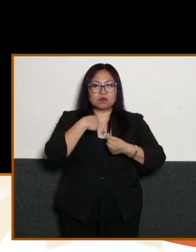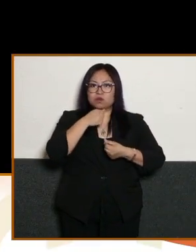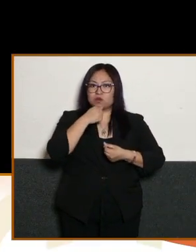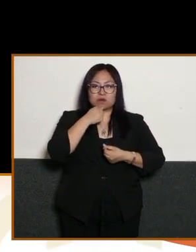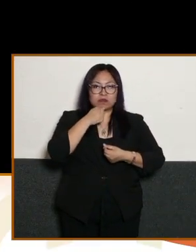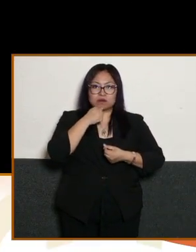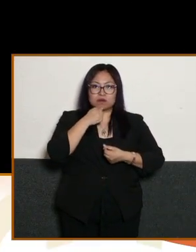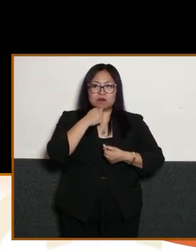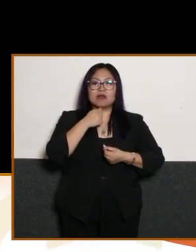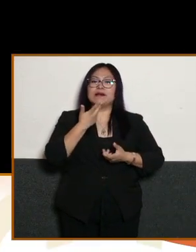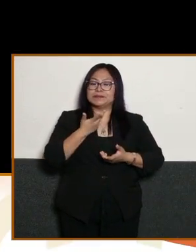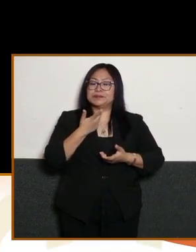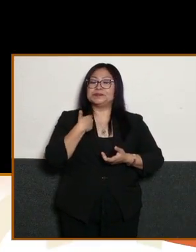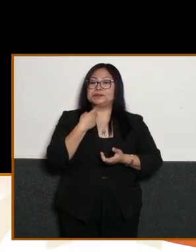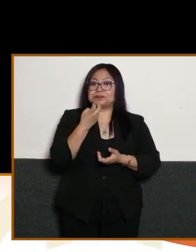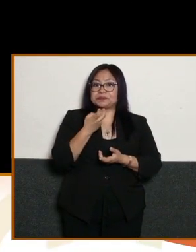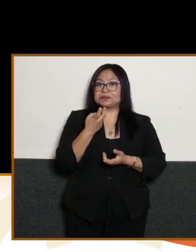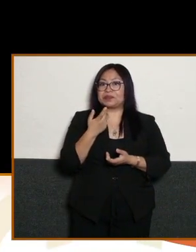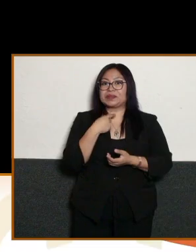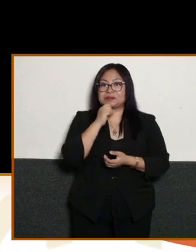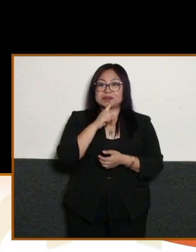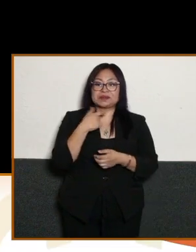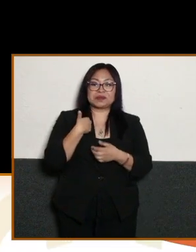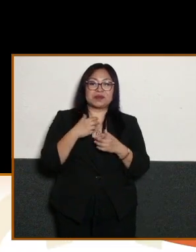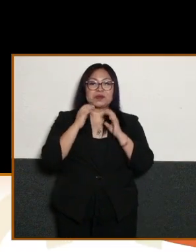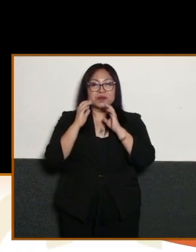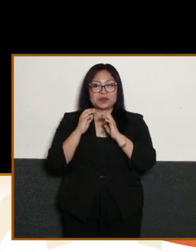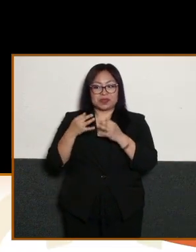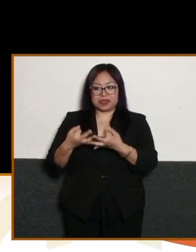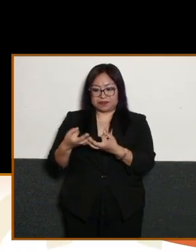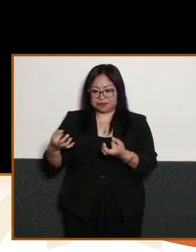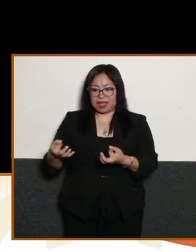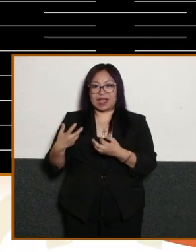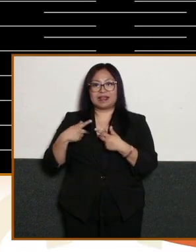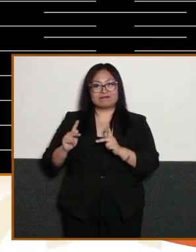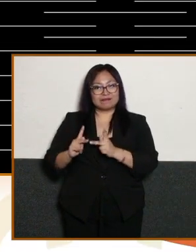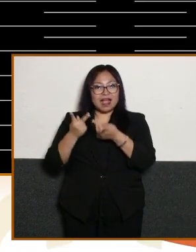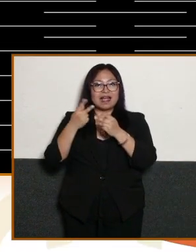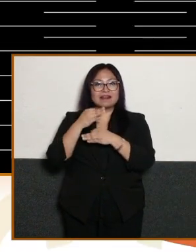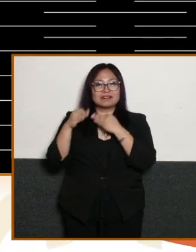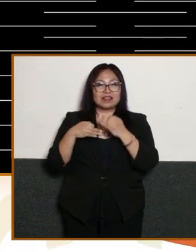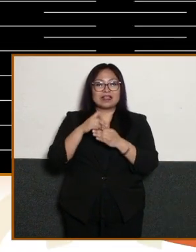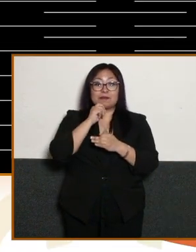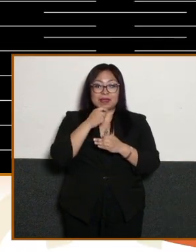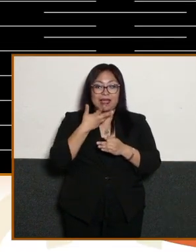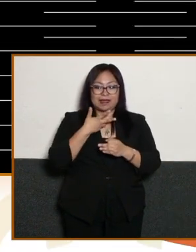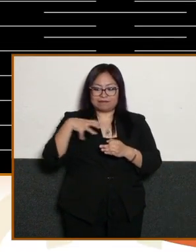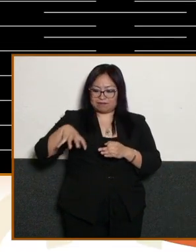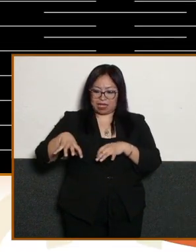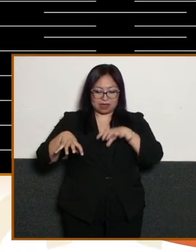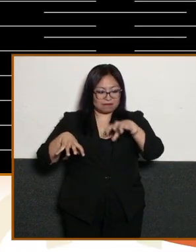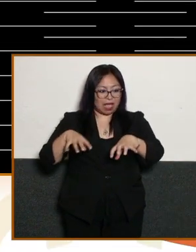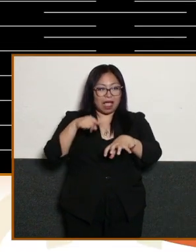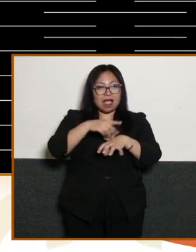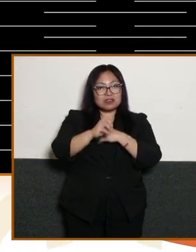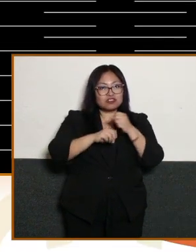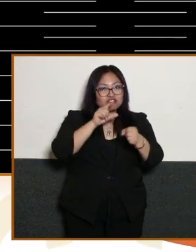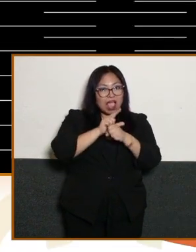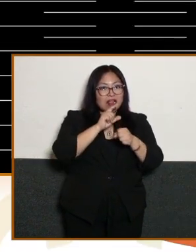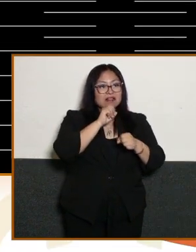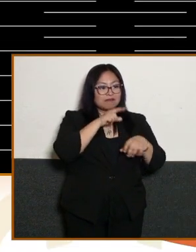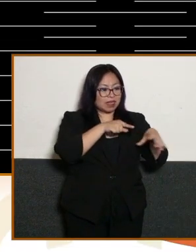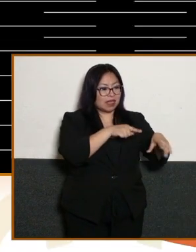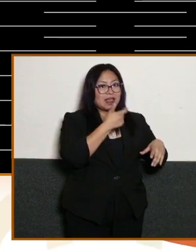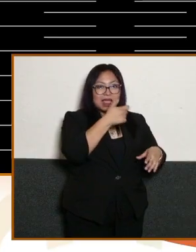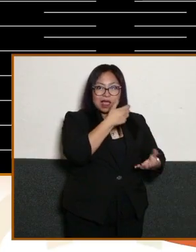Ahora, también, además de lo ambiental, está lo social y lo económico. Estos sistemas nos pueden ayudar a pensar en